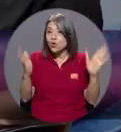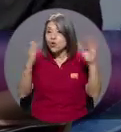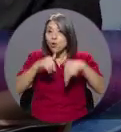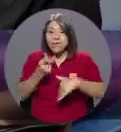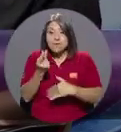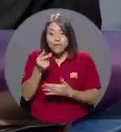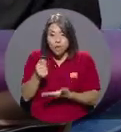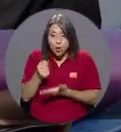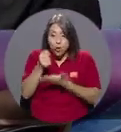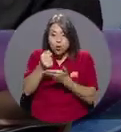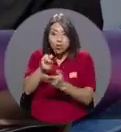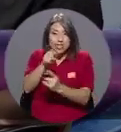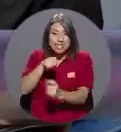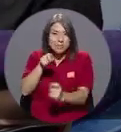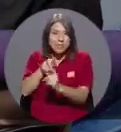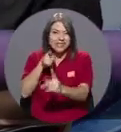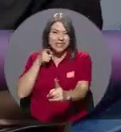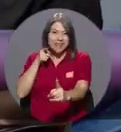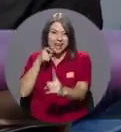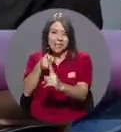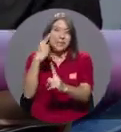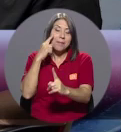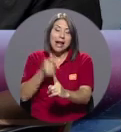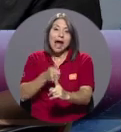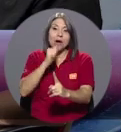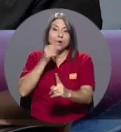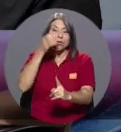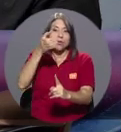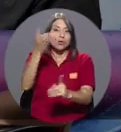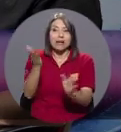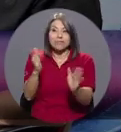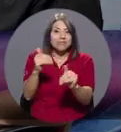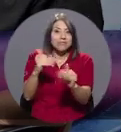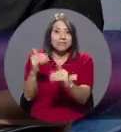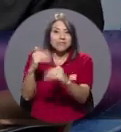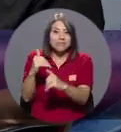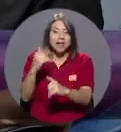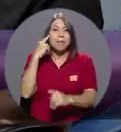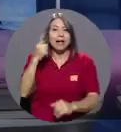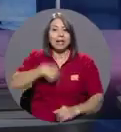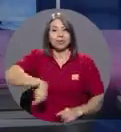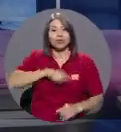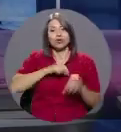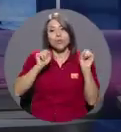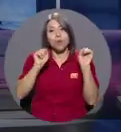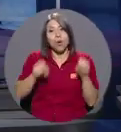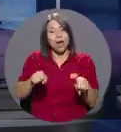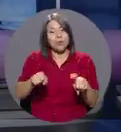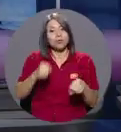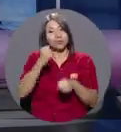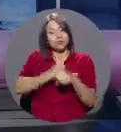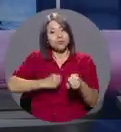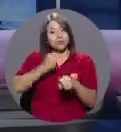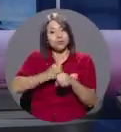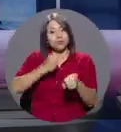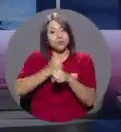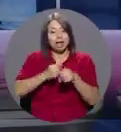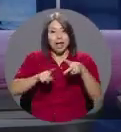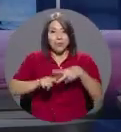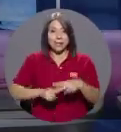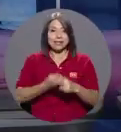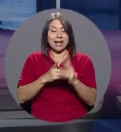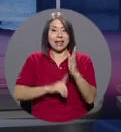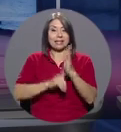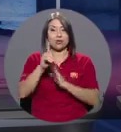agropecuario, pero no hay fondos estructurados en el país que estén dirigidos específicamente a la acuacultura, donde nosotros podamos